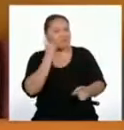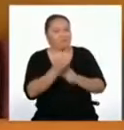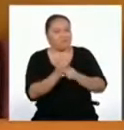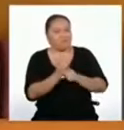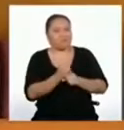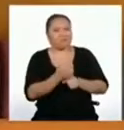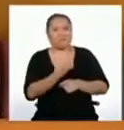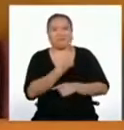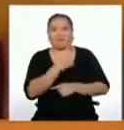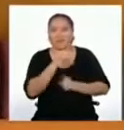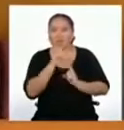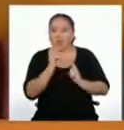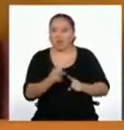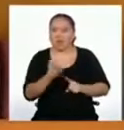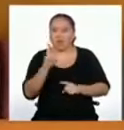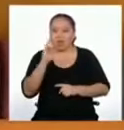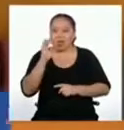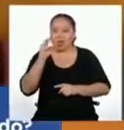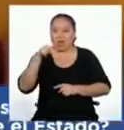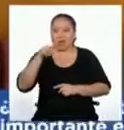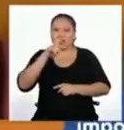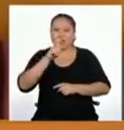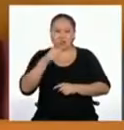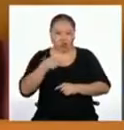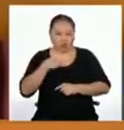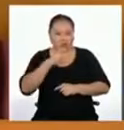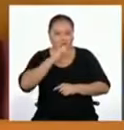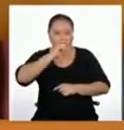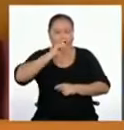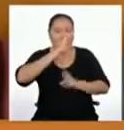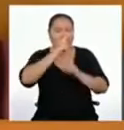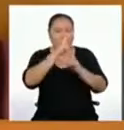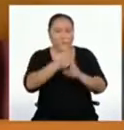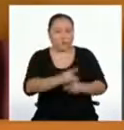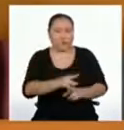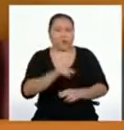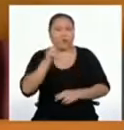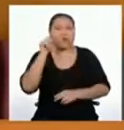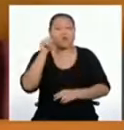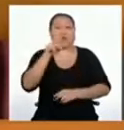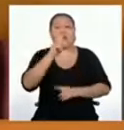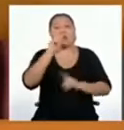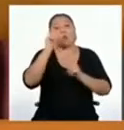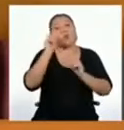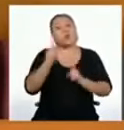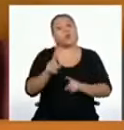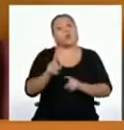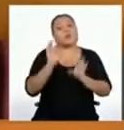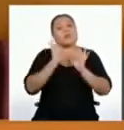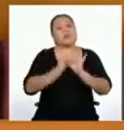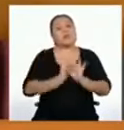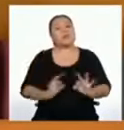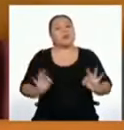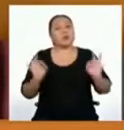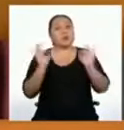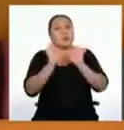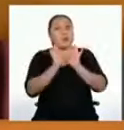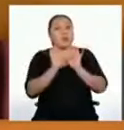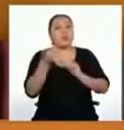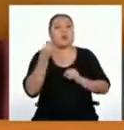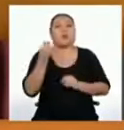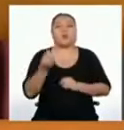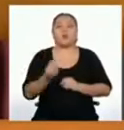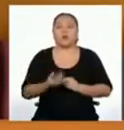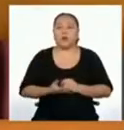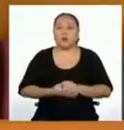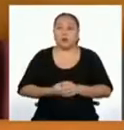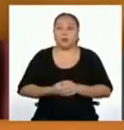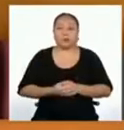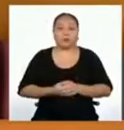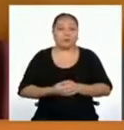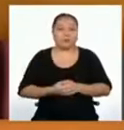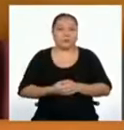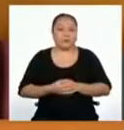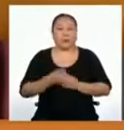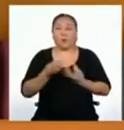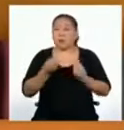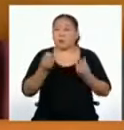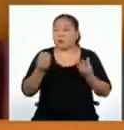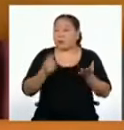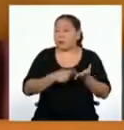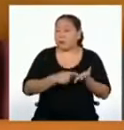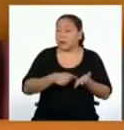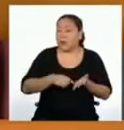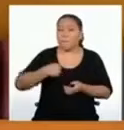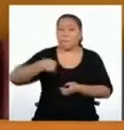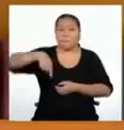Renzo? Déjame respondértela. Tu pregunta es crucial, porque muchas veces